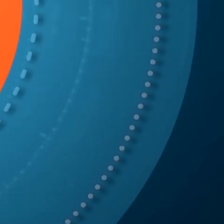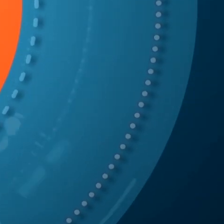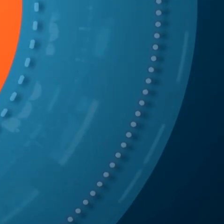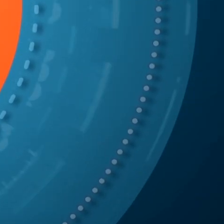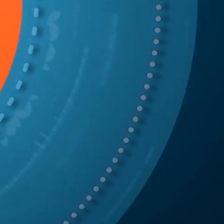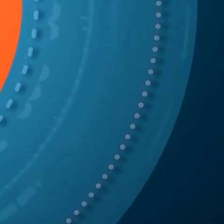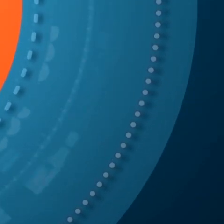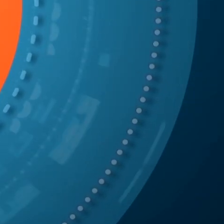¡Gracias!